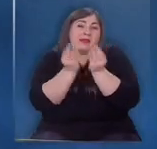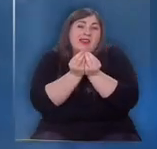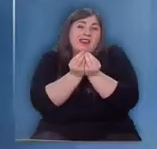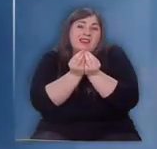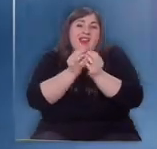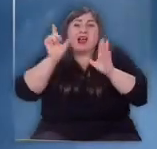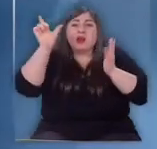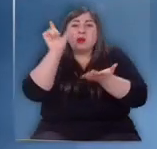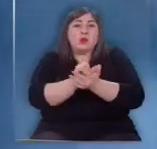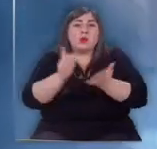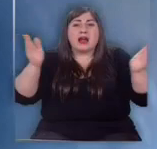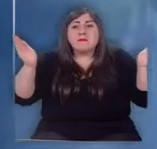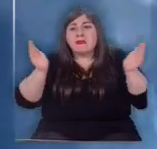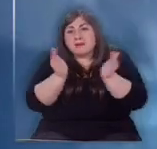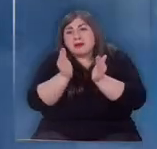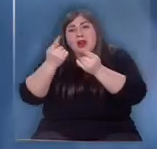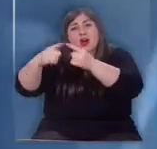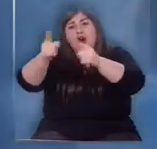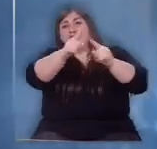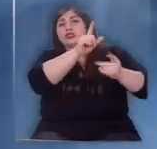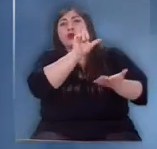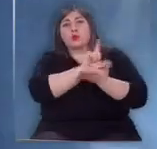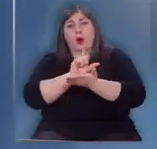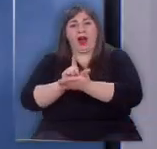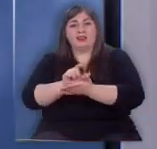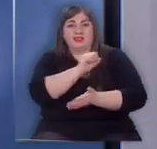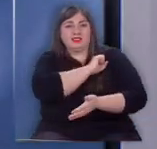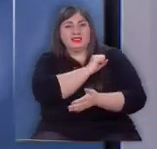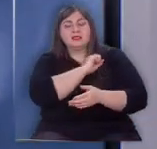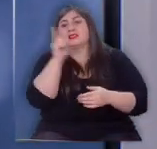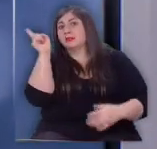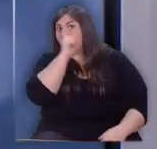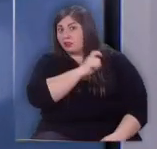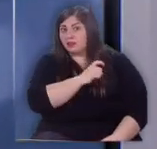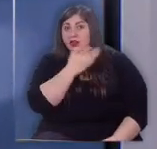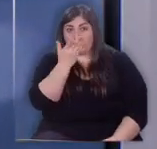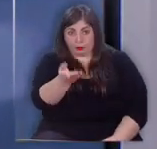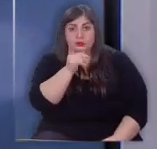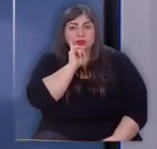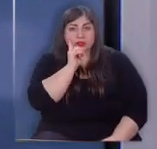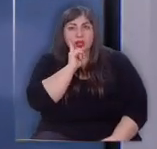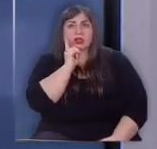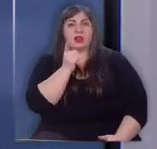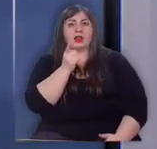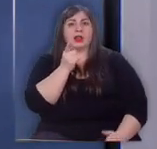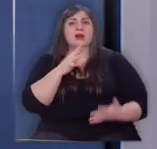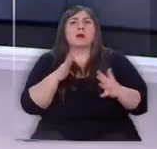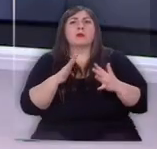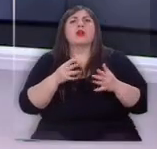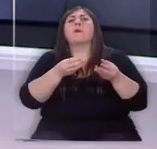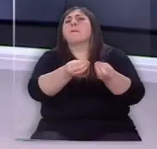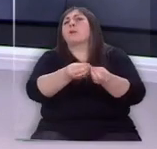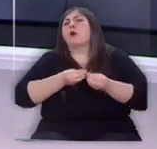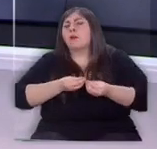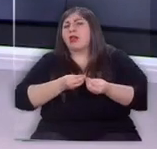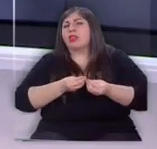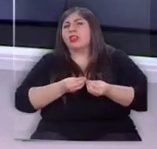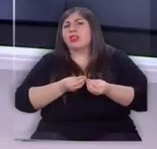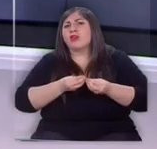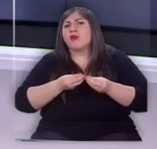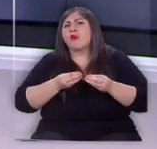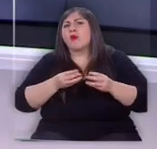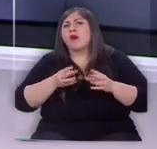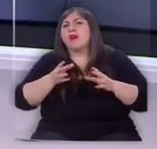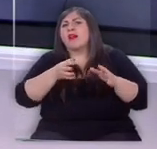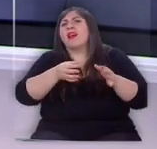espacios son bastante más reducidos que en otros sectores de la capital, se hace muy difícil. Usted tiene un catastro de, por ejemplo, el promedio de la vivienda en La